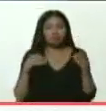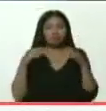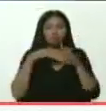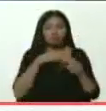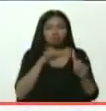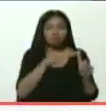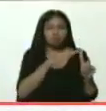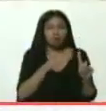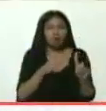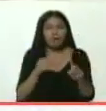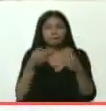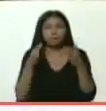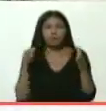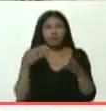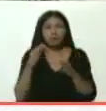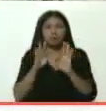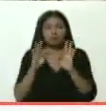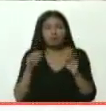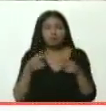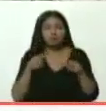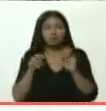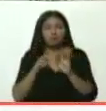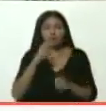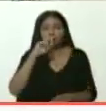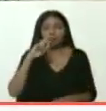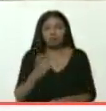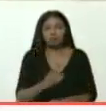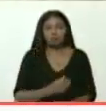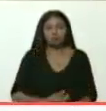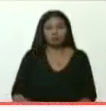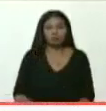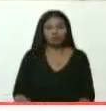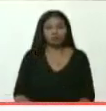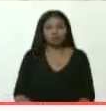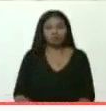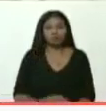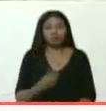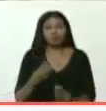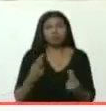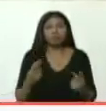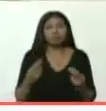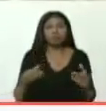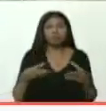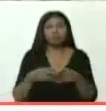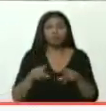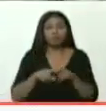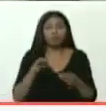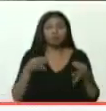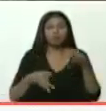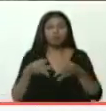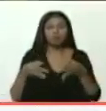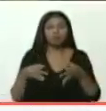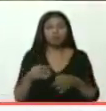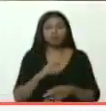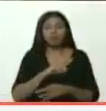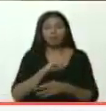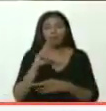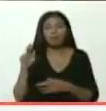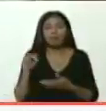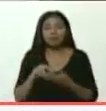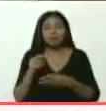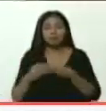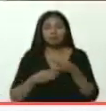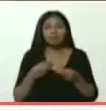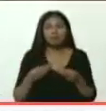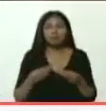pública a la desobediencia de las leyes y el odio. Esta acción por los organismos de justicia de la República se realiza